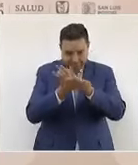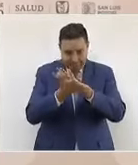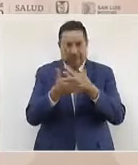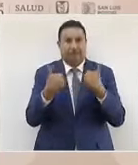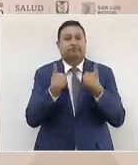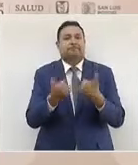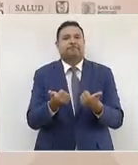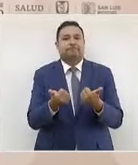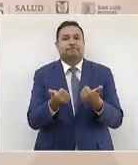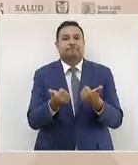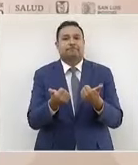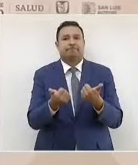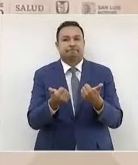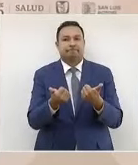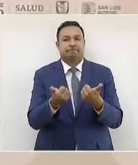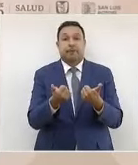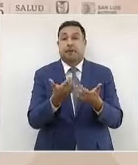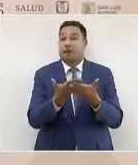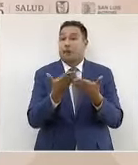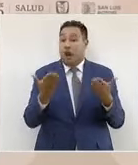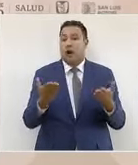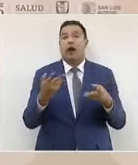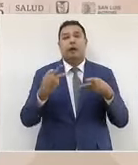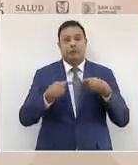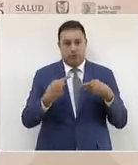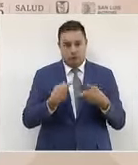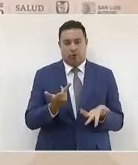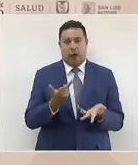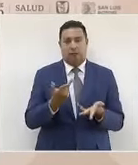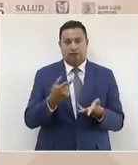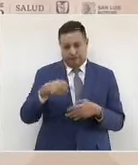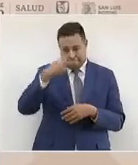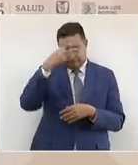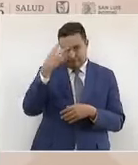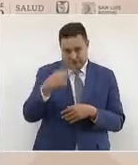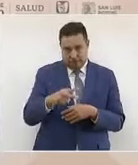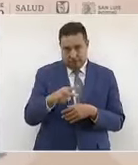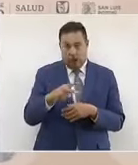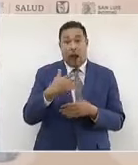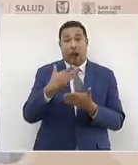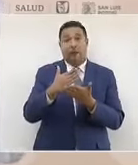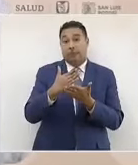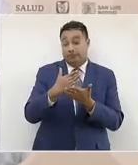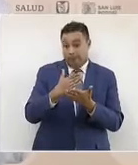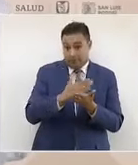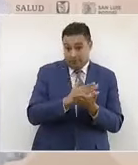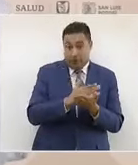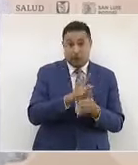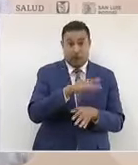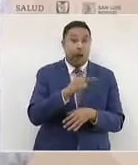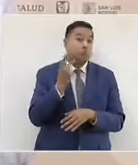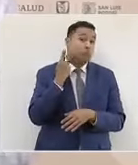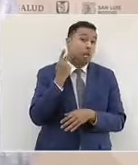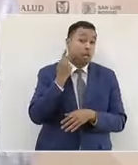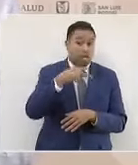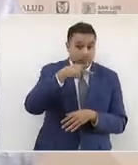México es de los países con menos analfabetismo político en el